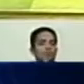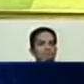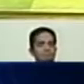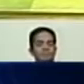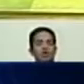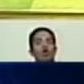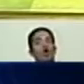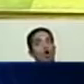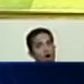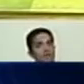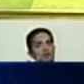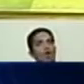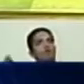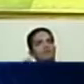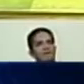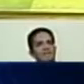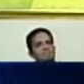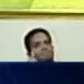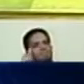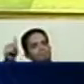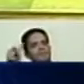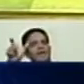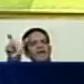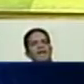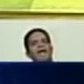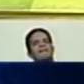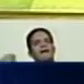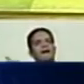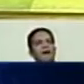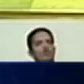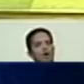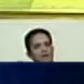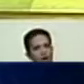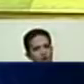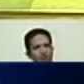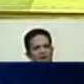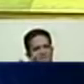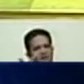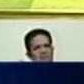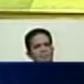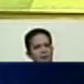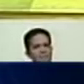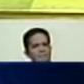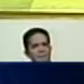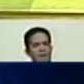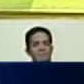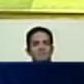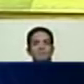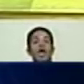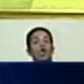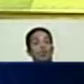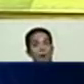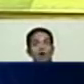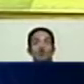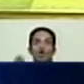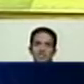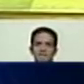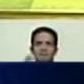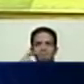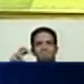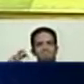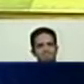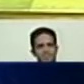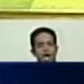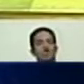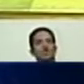nos comunicamos con el encargado de negocios, viendo los pasos a seguir. Pronto se sentarán los equipos. Enviaremos a